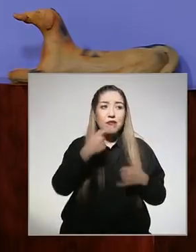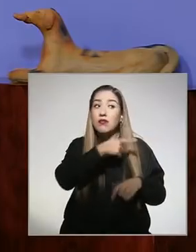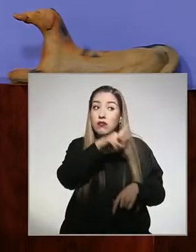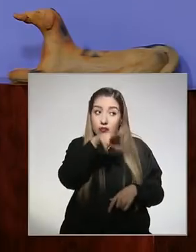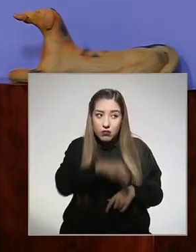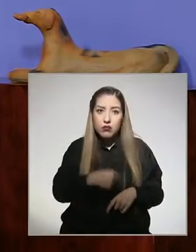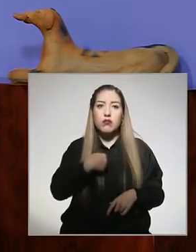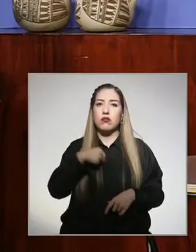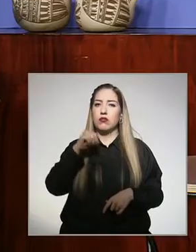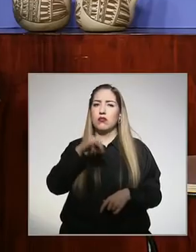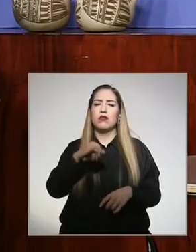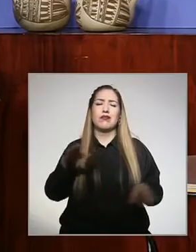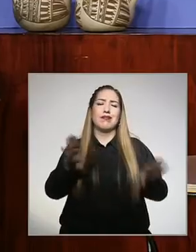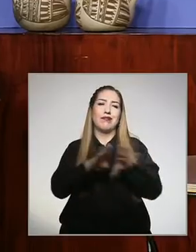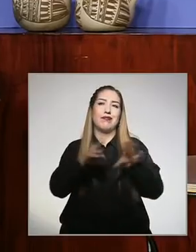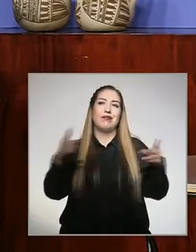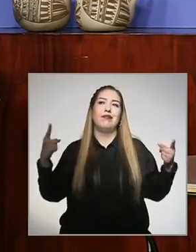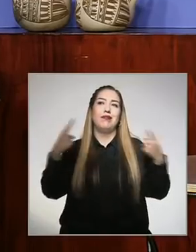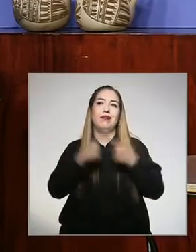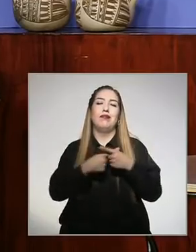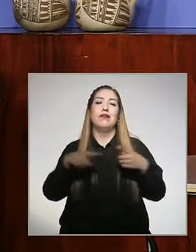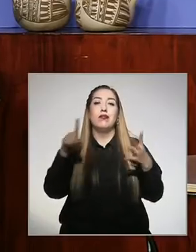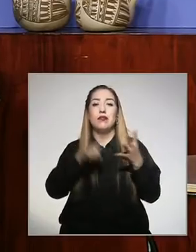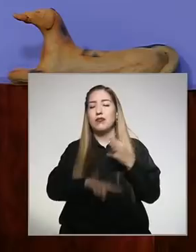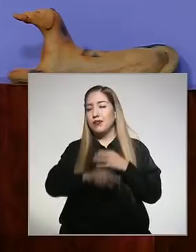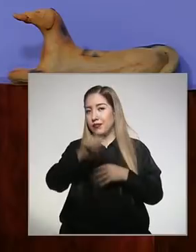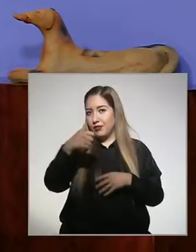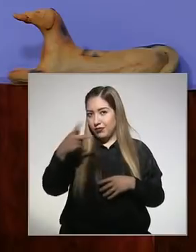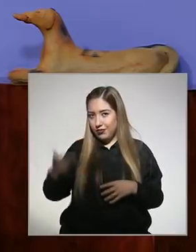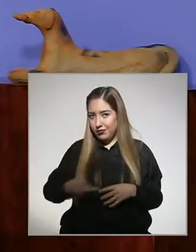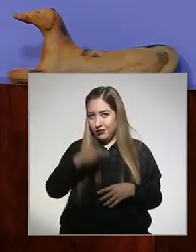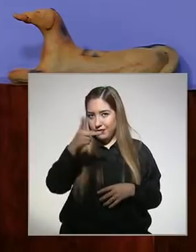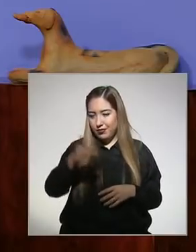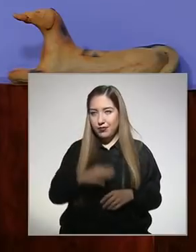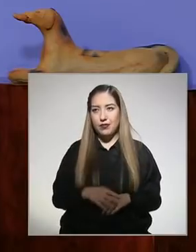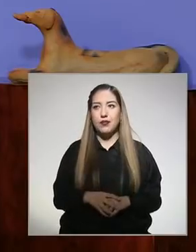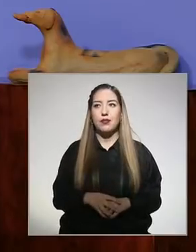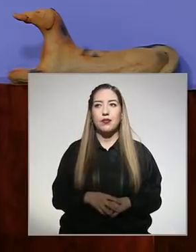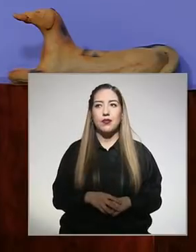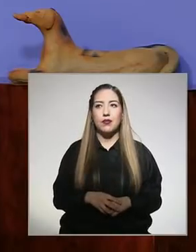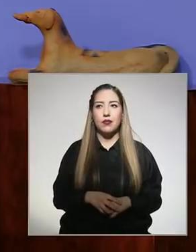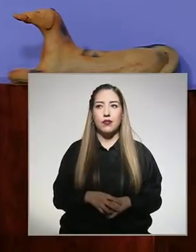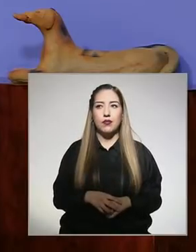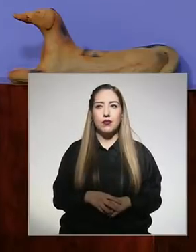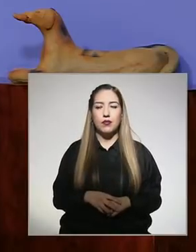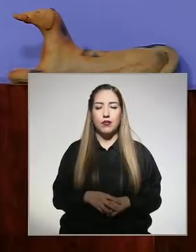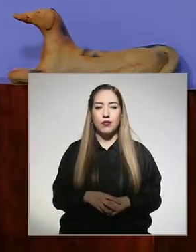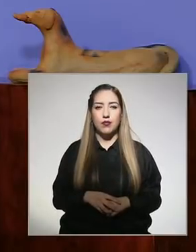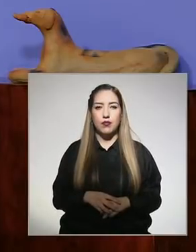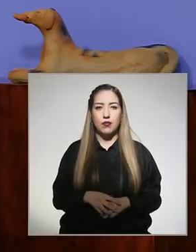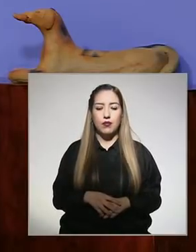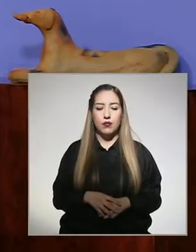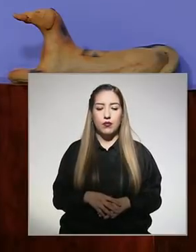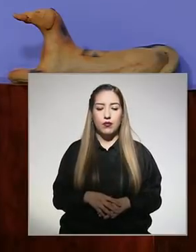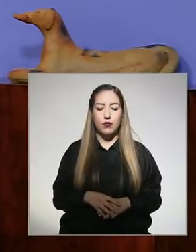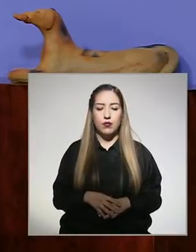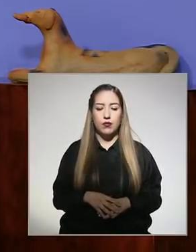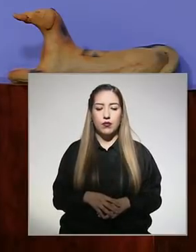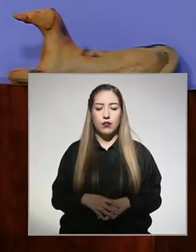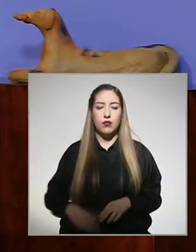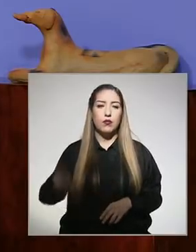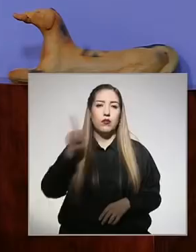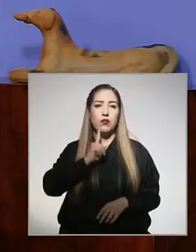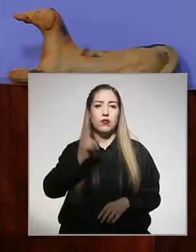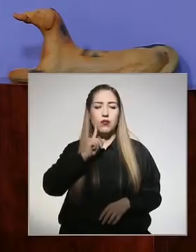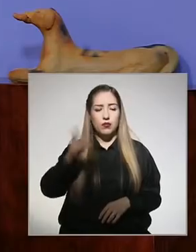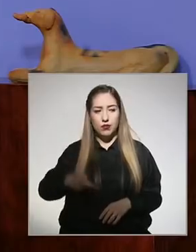nosotros mismos? Y por acá también esta pregunta va un poco más directa a uno de nuestros especialistas, Vidal. Cristal pregunta